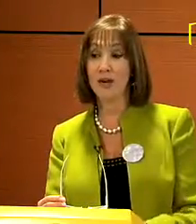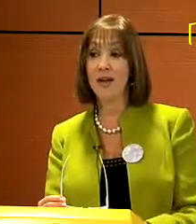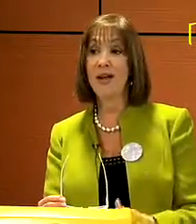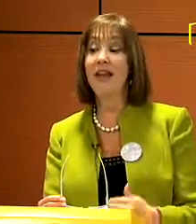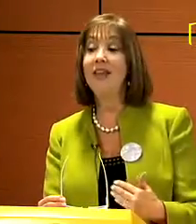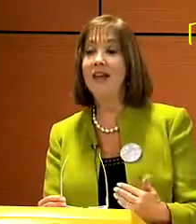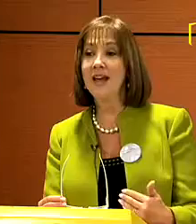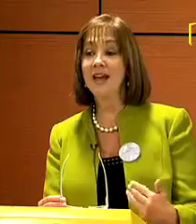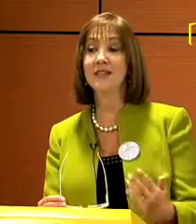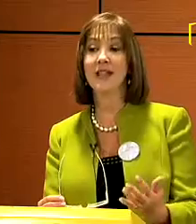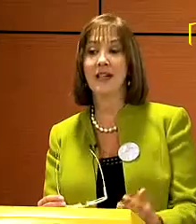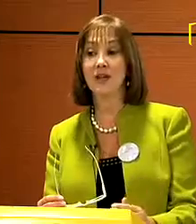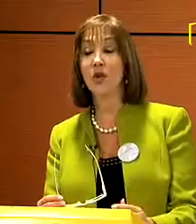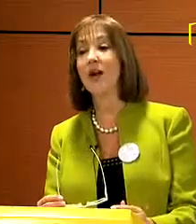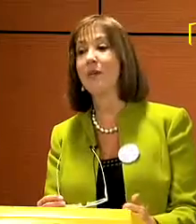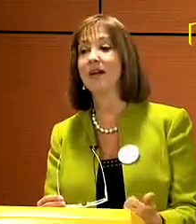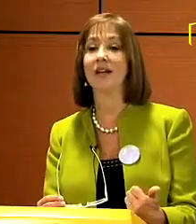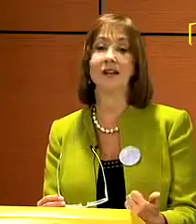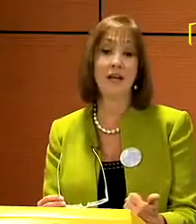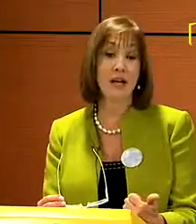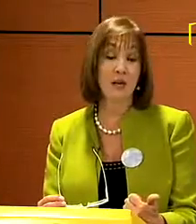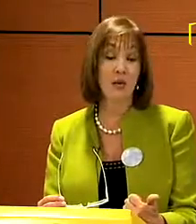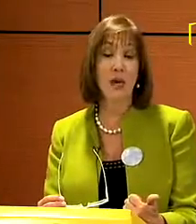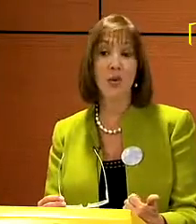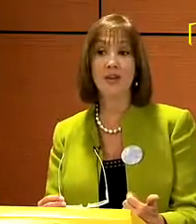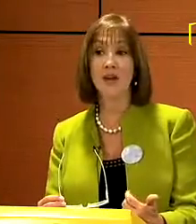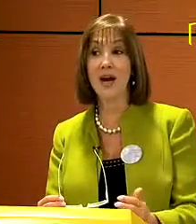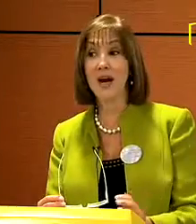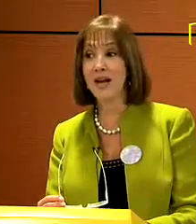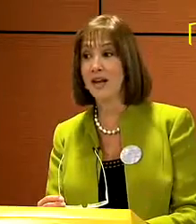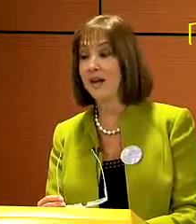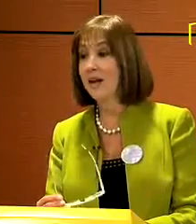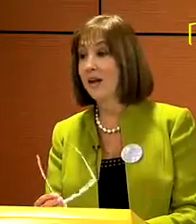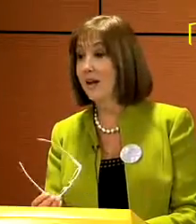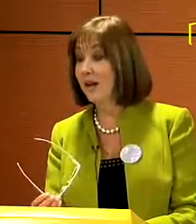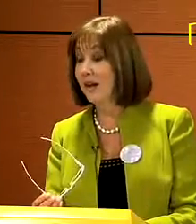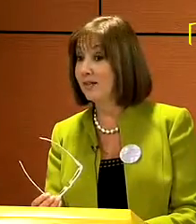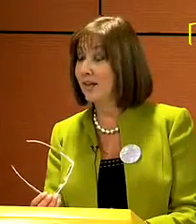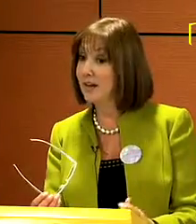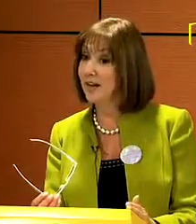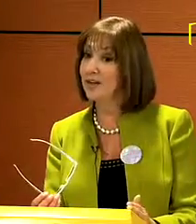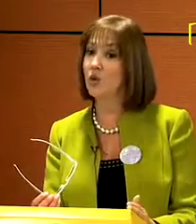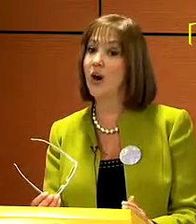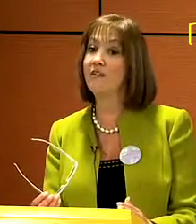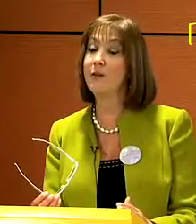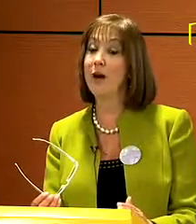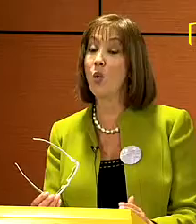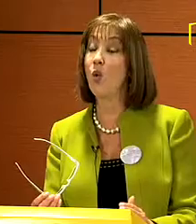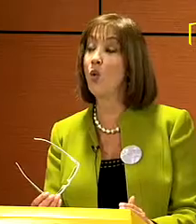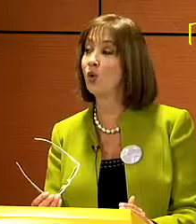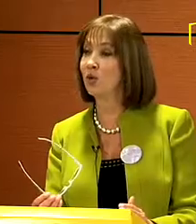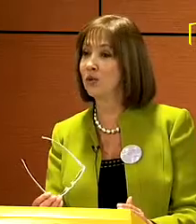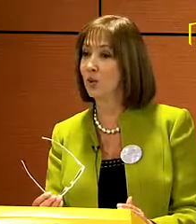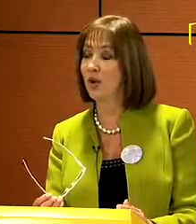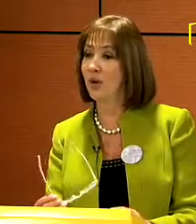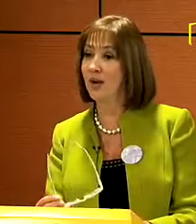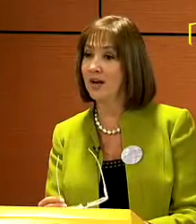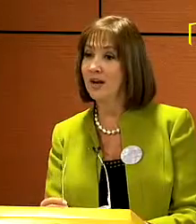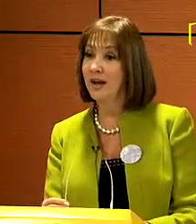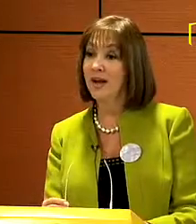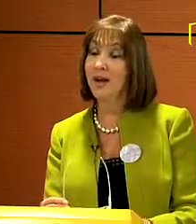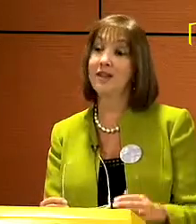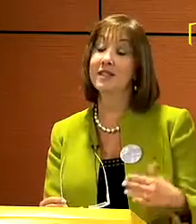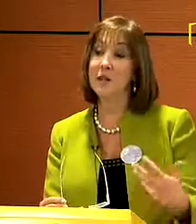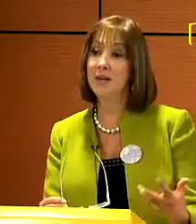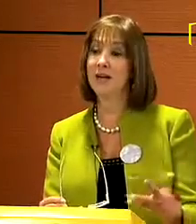quiere comer y de ahí seguir toda la parte quiere abrir una cuenta bancaria eh tiene derecho a firmar un contrato laboral